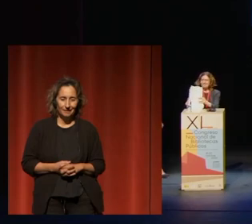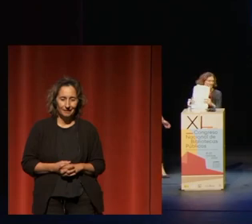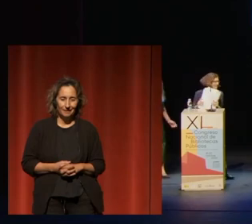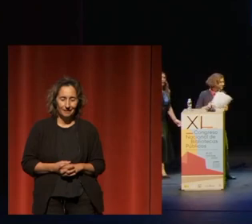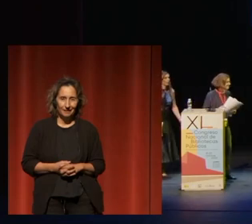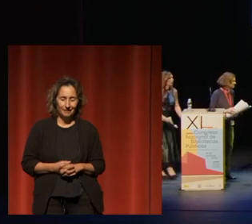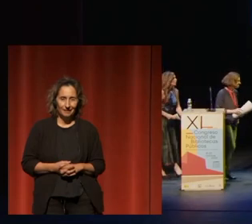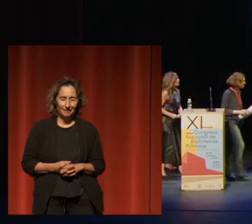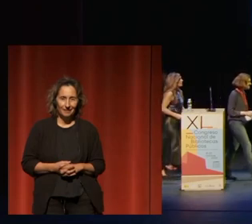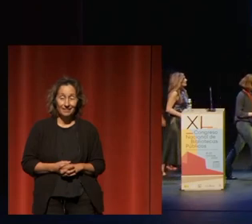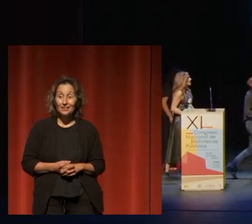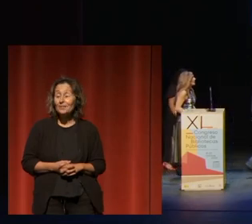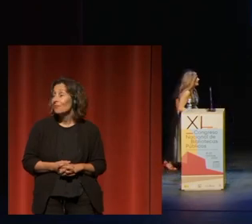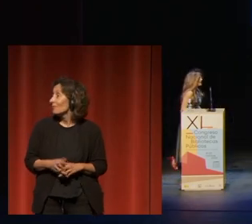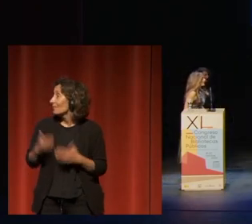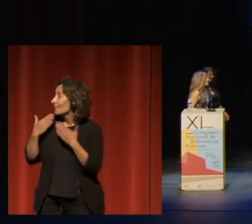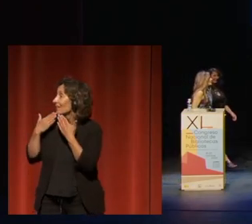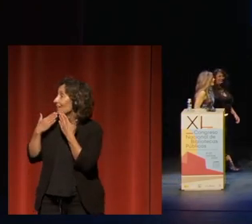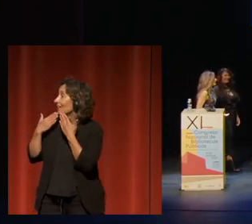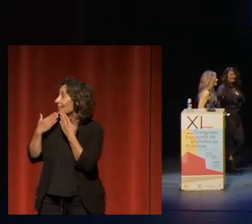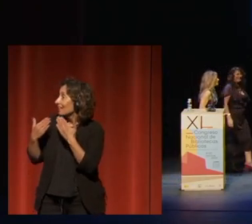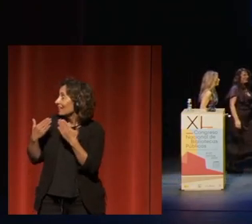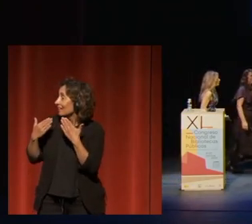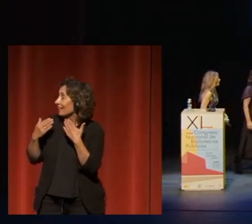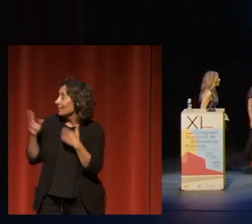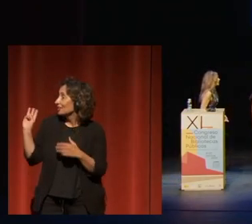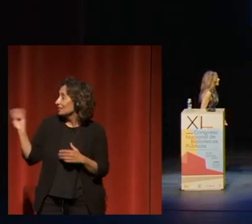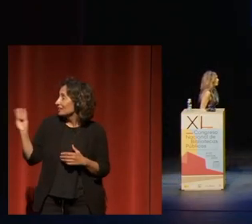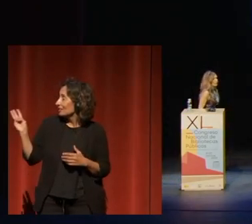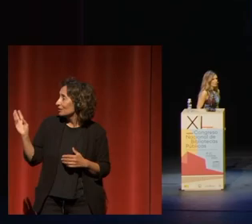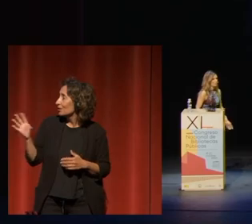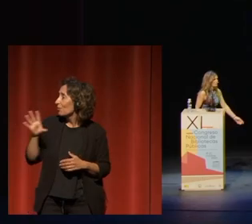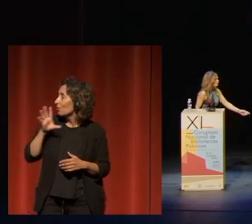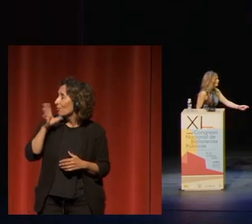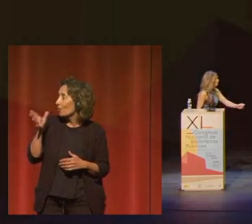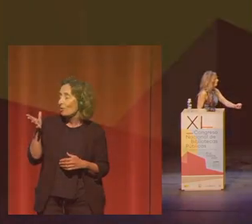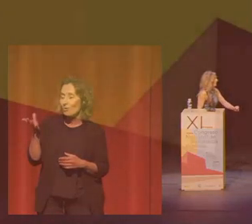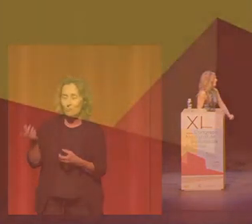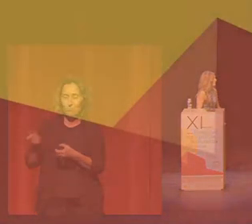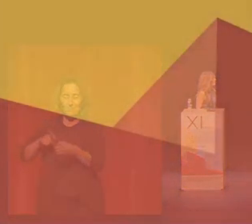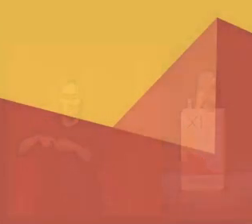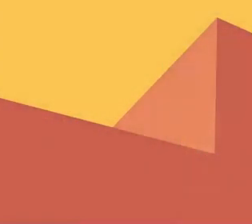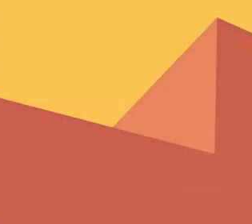atención Bueno muchísimas gracias a las tres por vuestra intervención